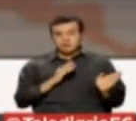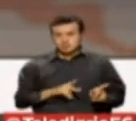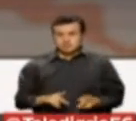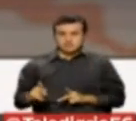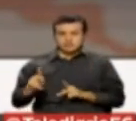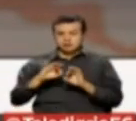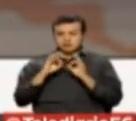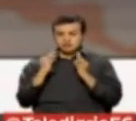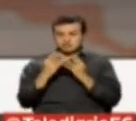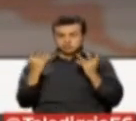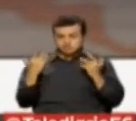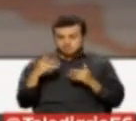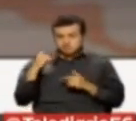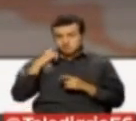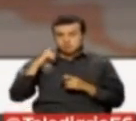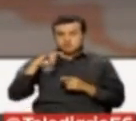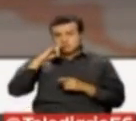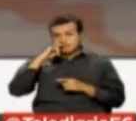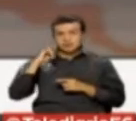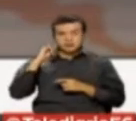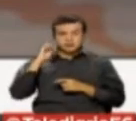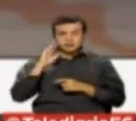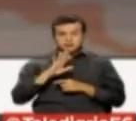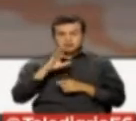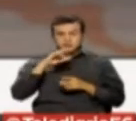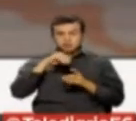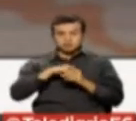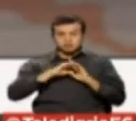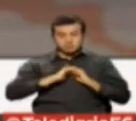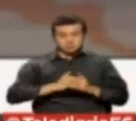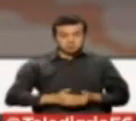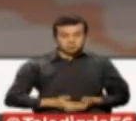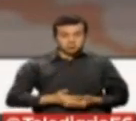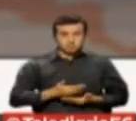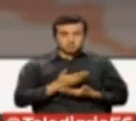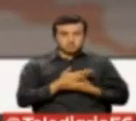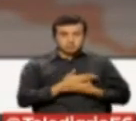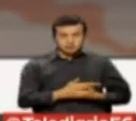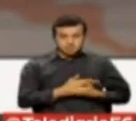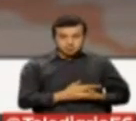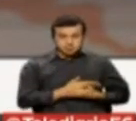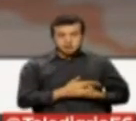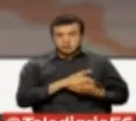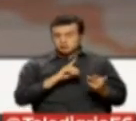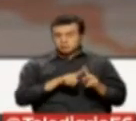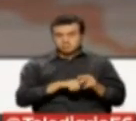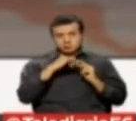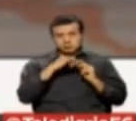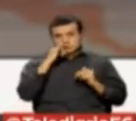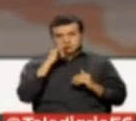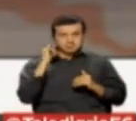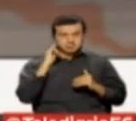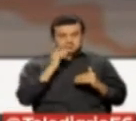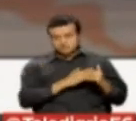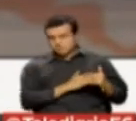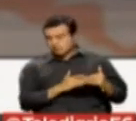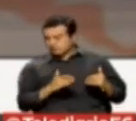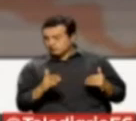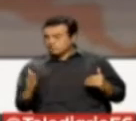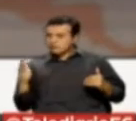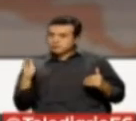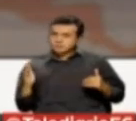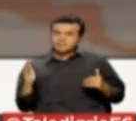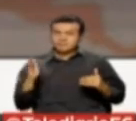familiar desde la primera idea de concebir un hijo comienza la primera infancia y en ese